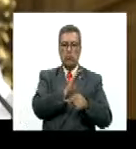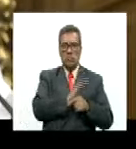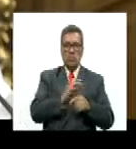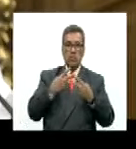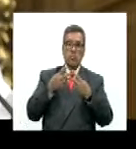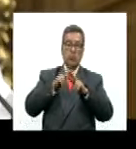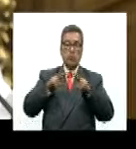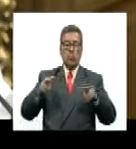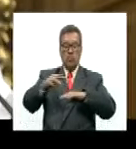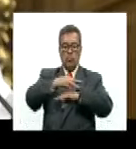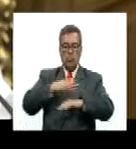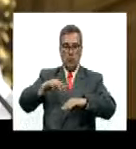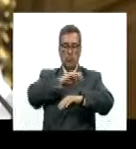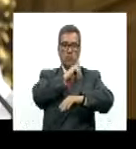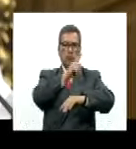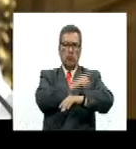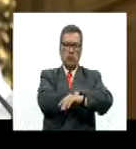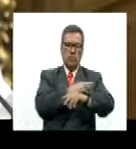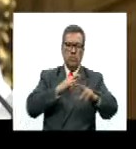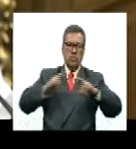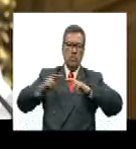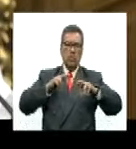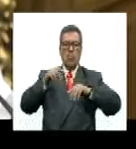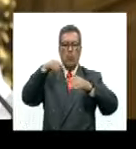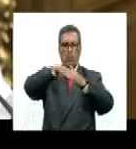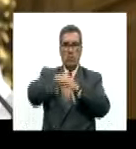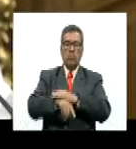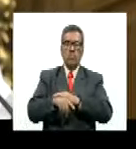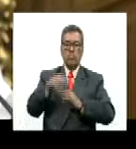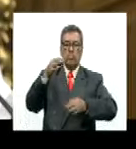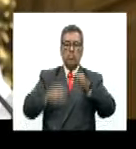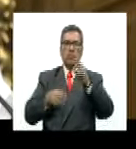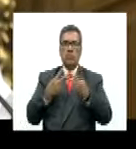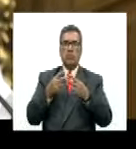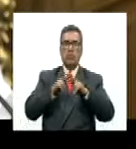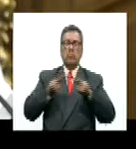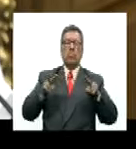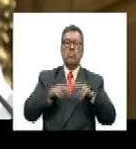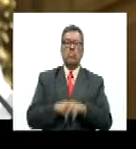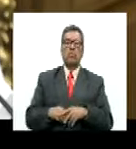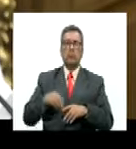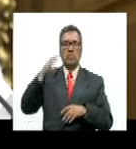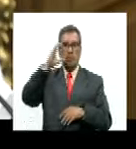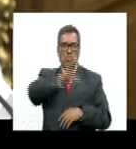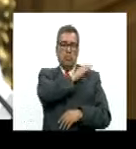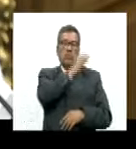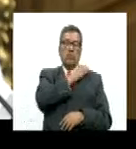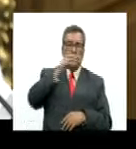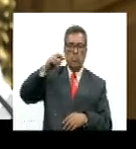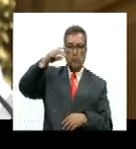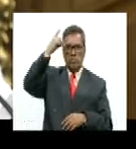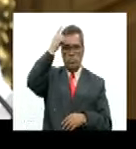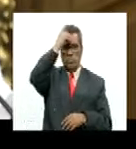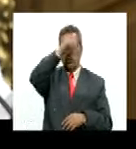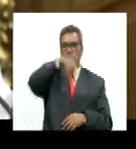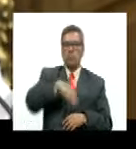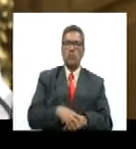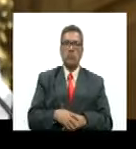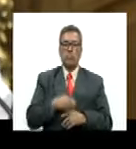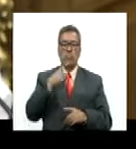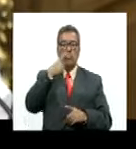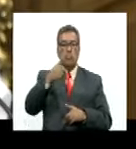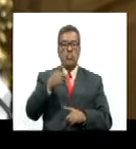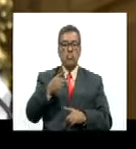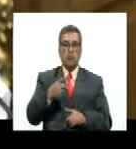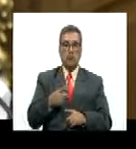Paz y ministro del Poder Popular para Relaciones Interiores, Justicia y Paz, capitán Diosdado Cabello Rondón, sobre